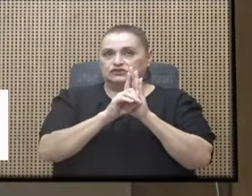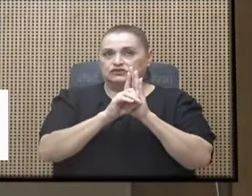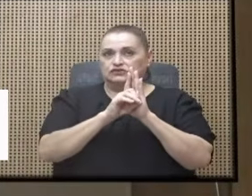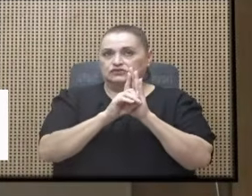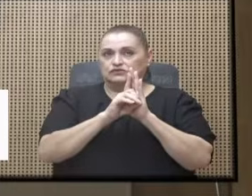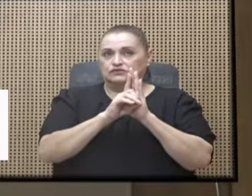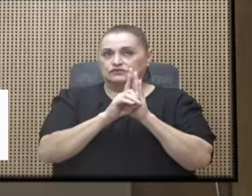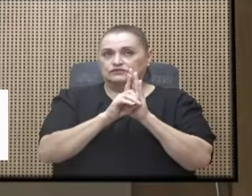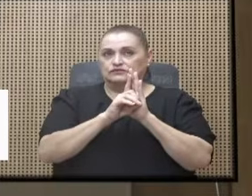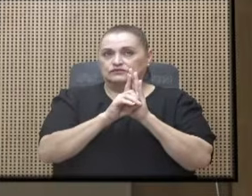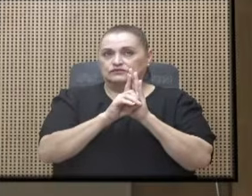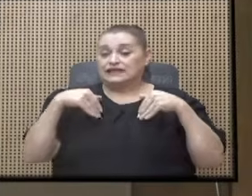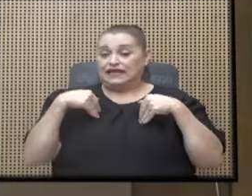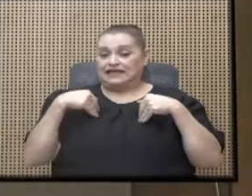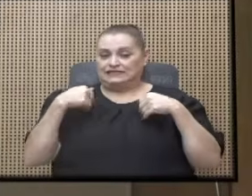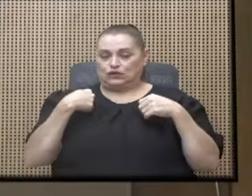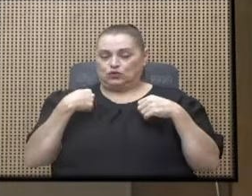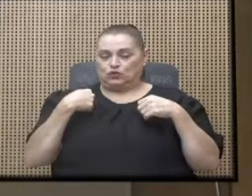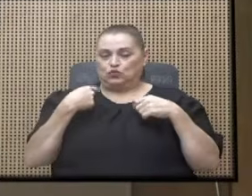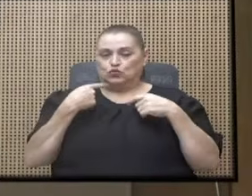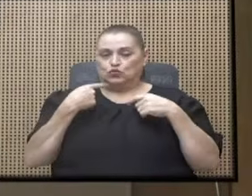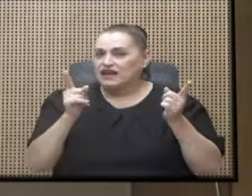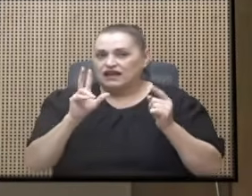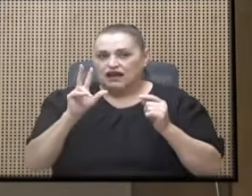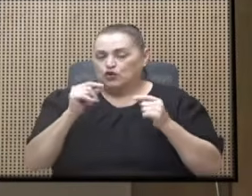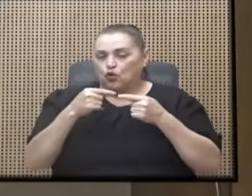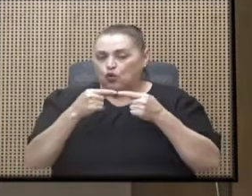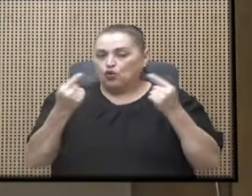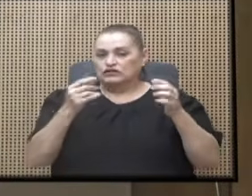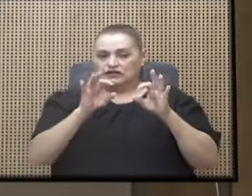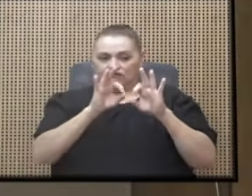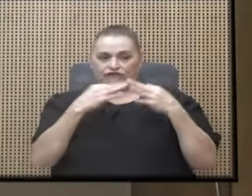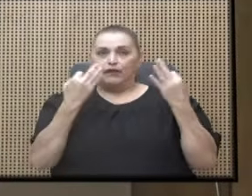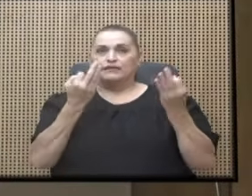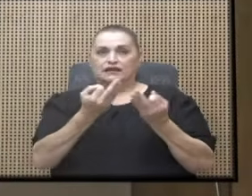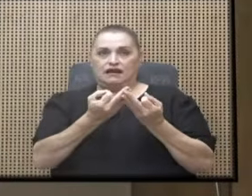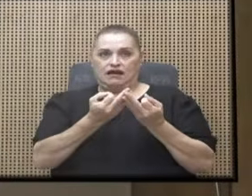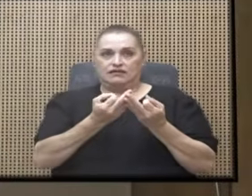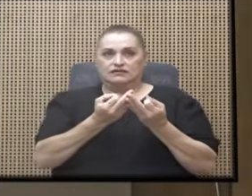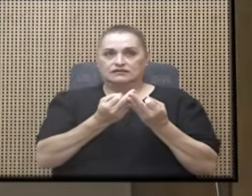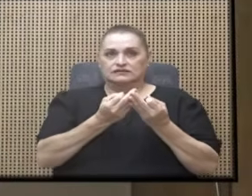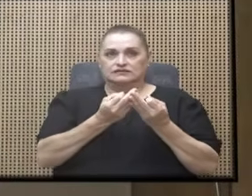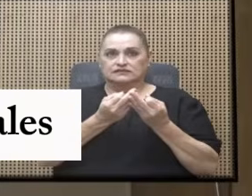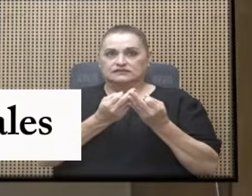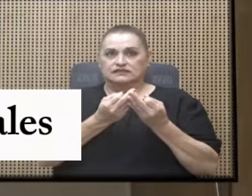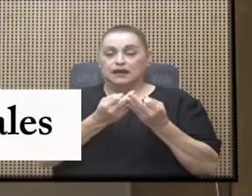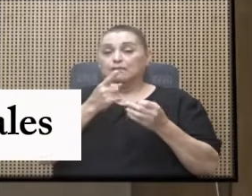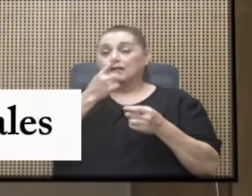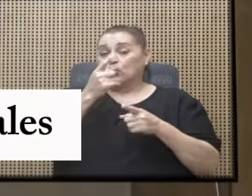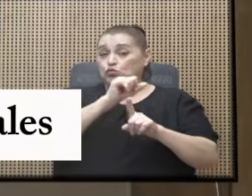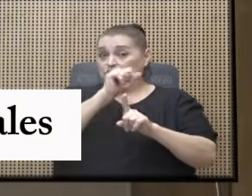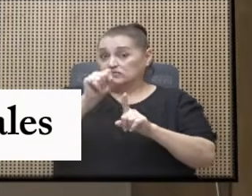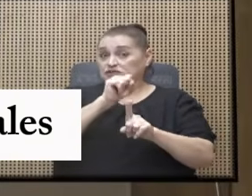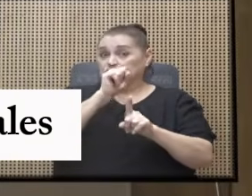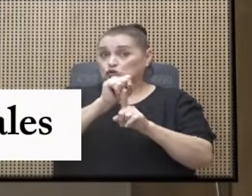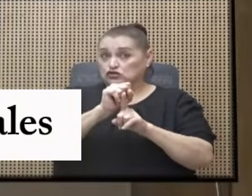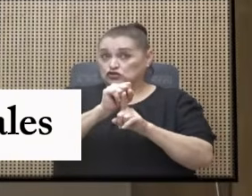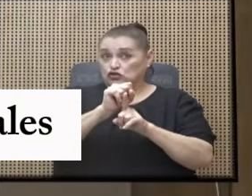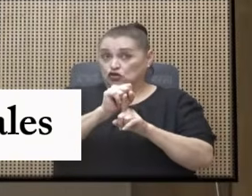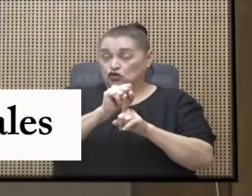de abstenerse a declarar contra familiares, para el caso en que se